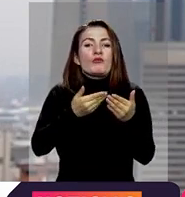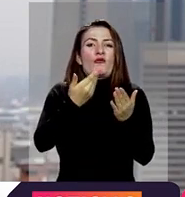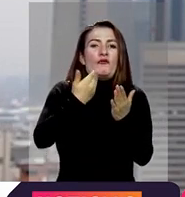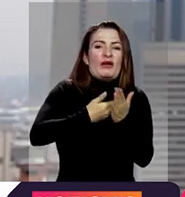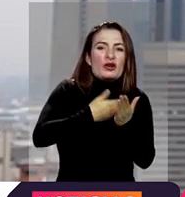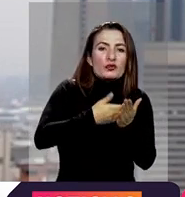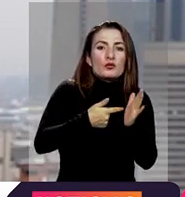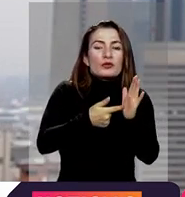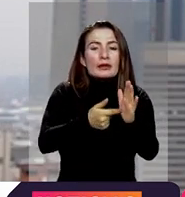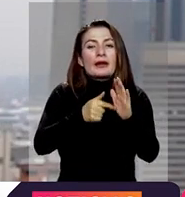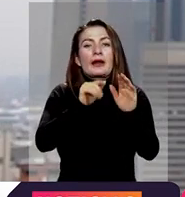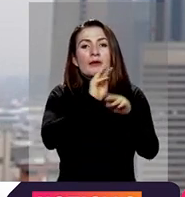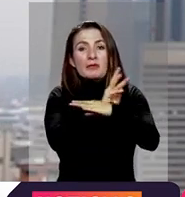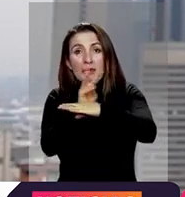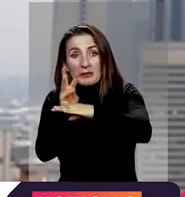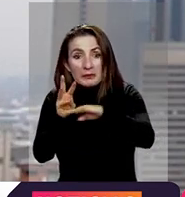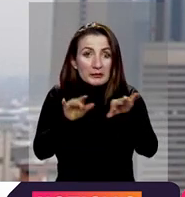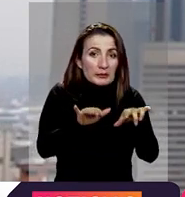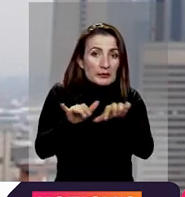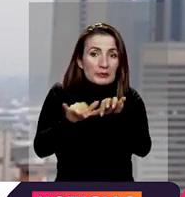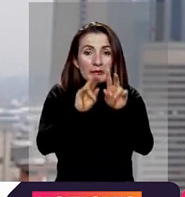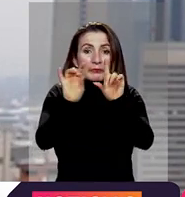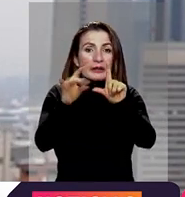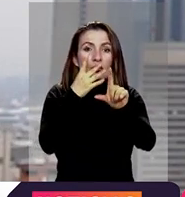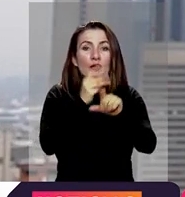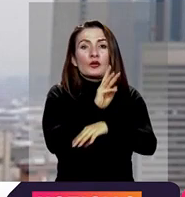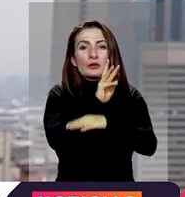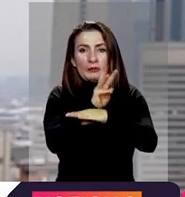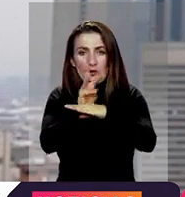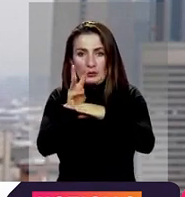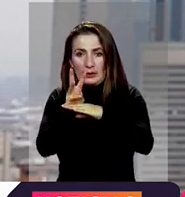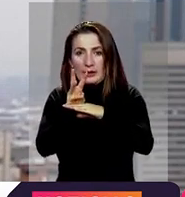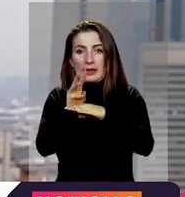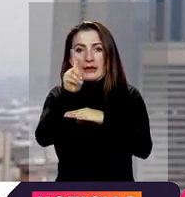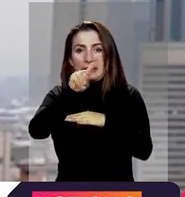facturas en la página y en la oficina virtual